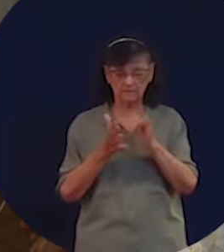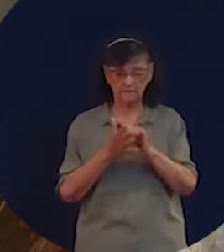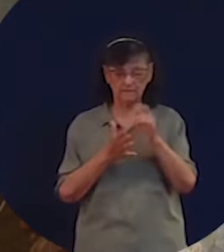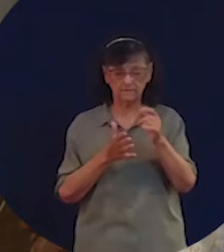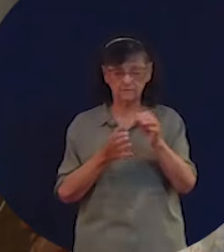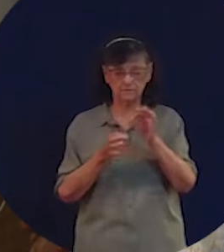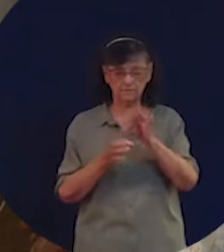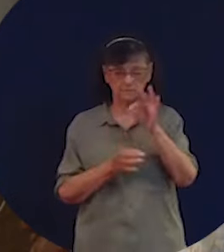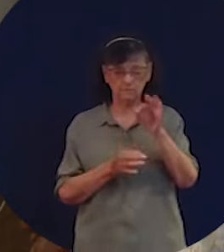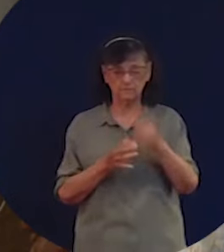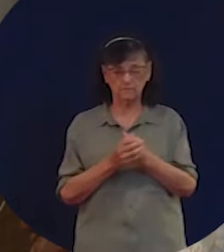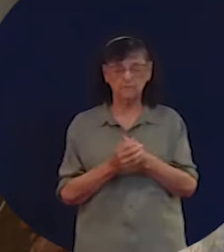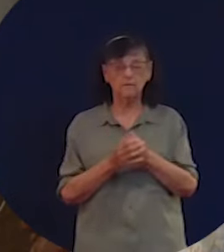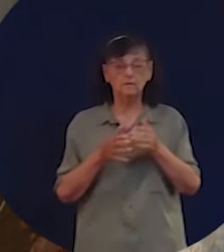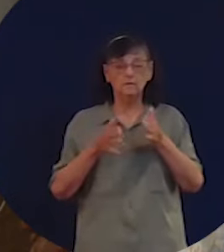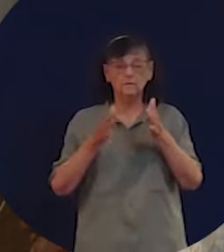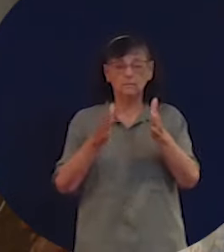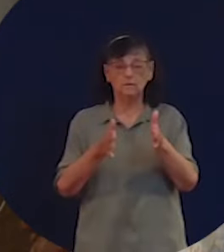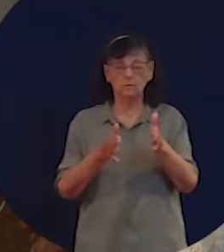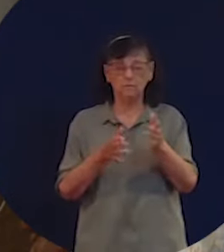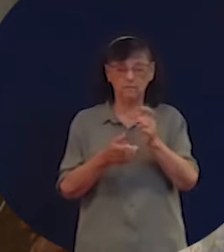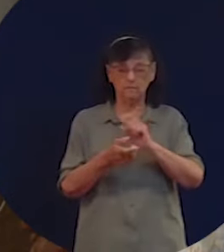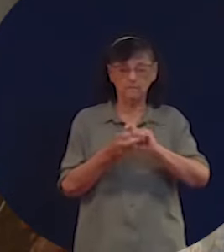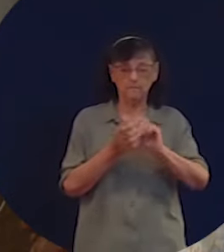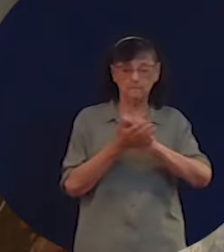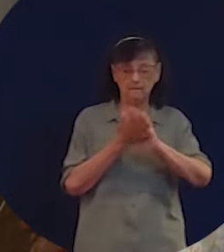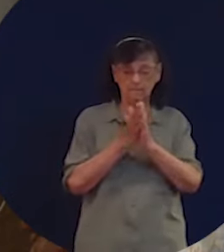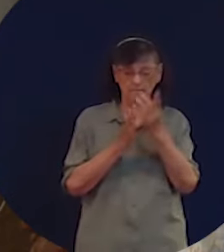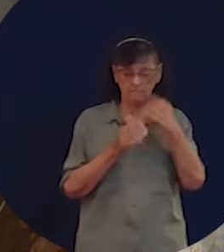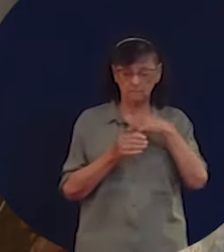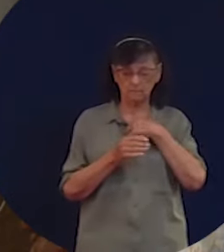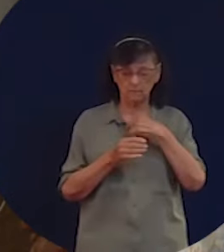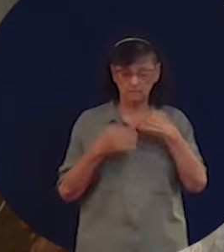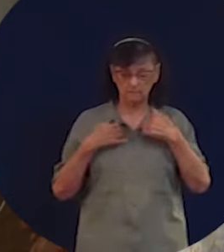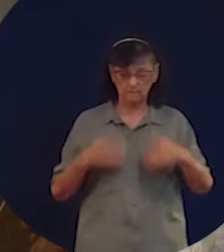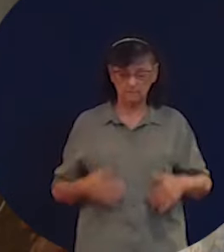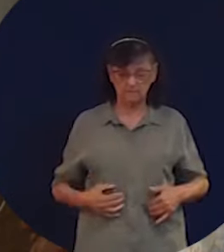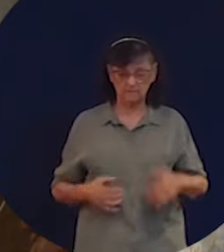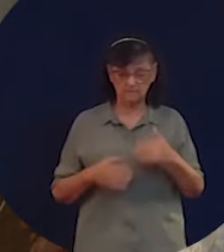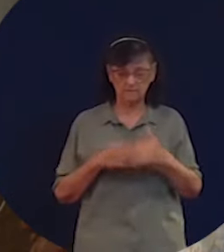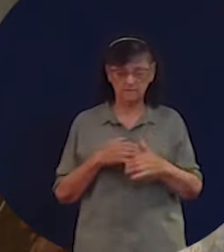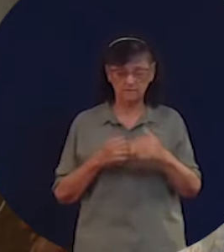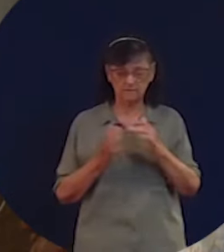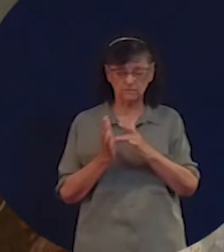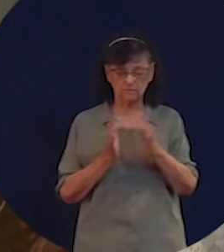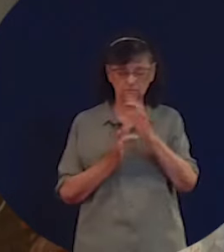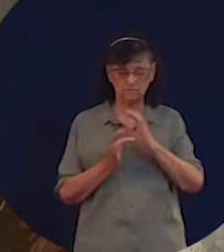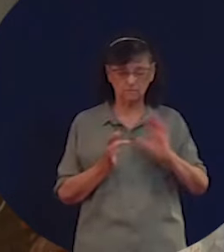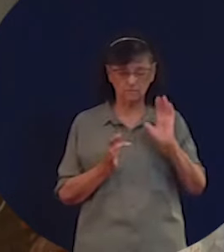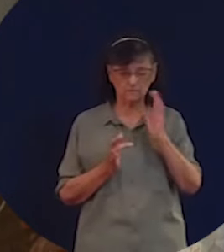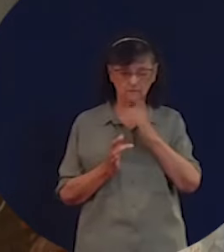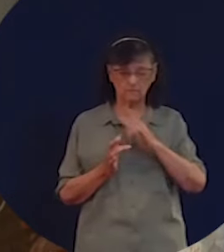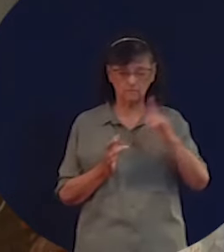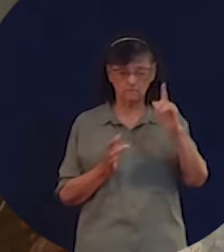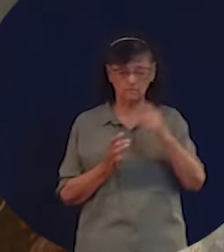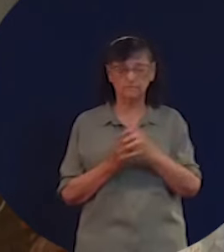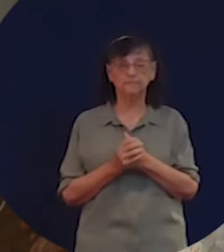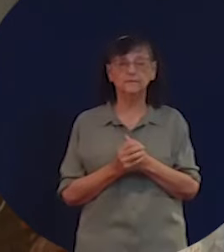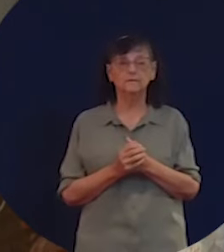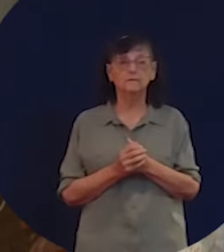de tu Espíritu, de manera que se conviertan para nosotros en el cuerpo y la sangre de Jesucristo nuestro